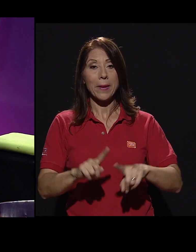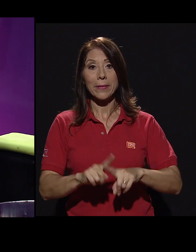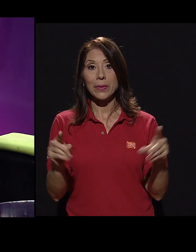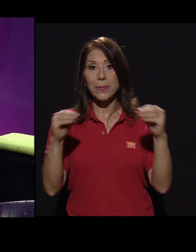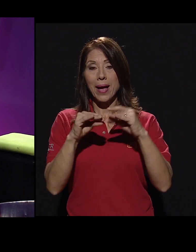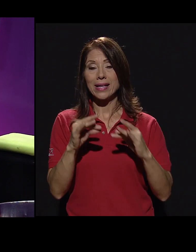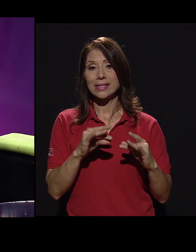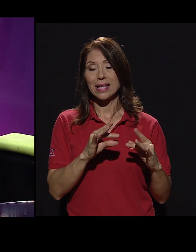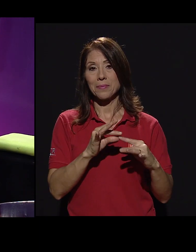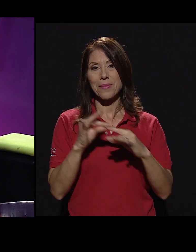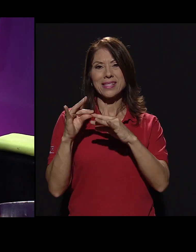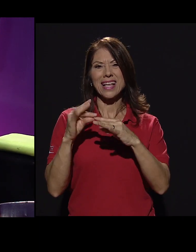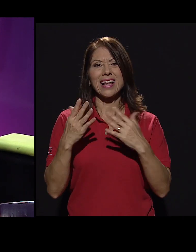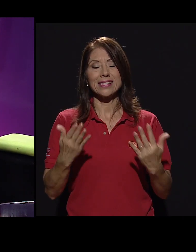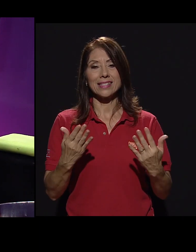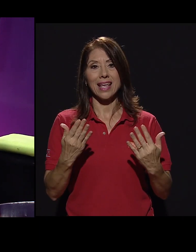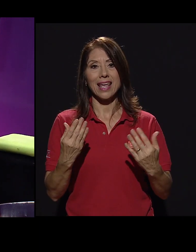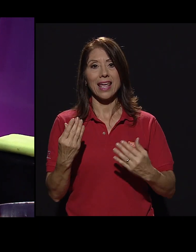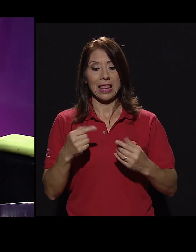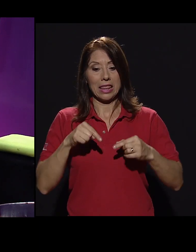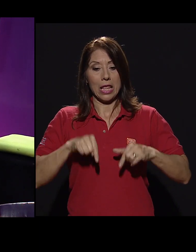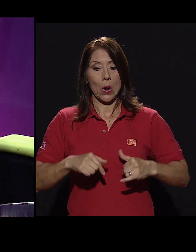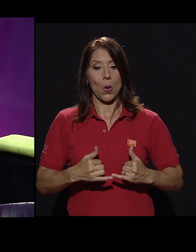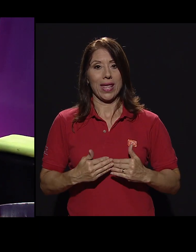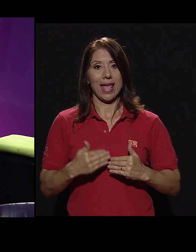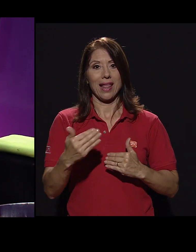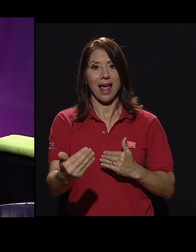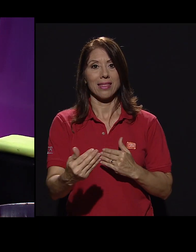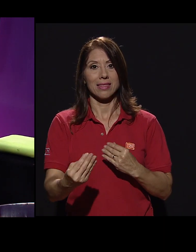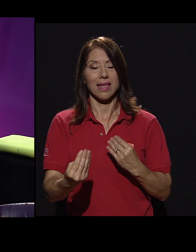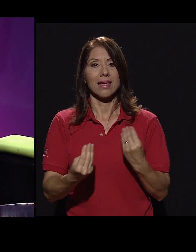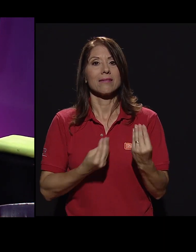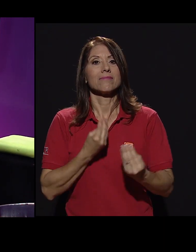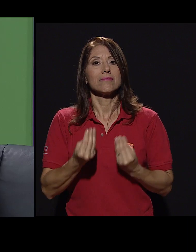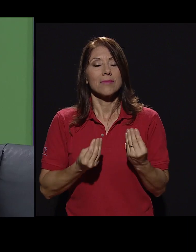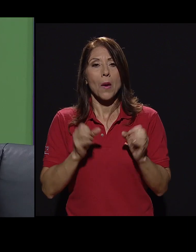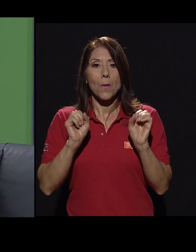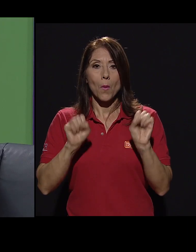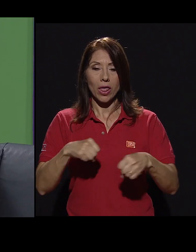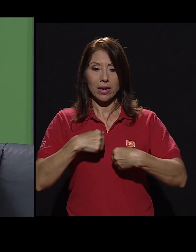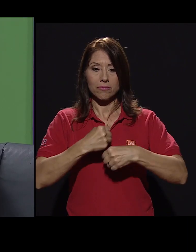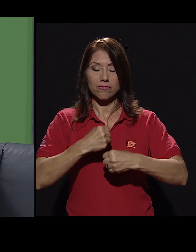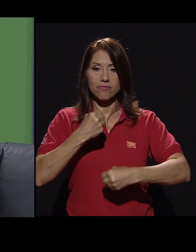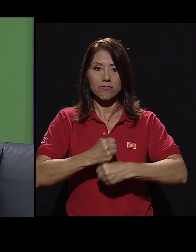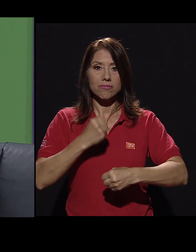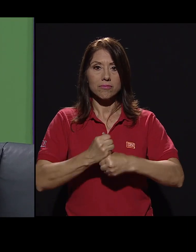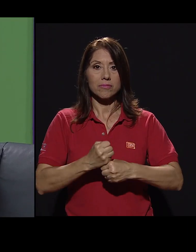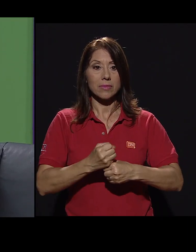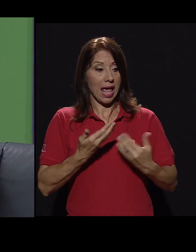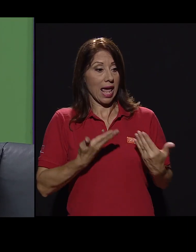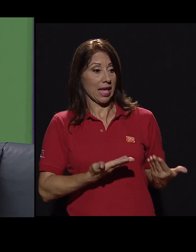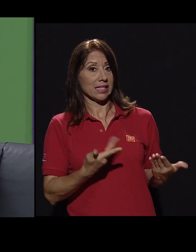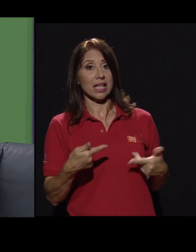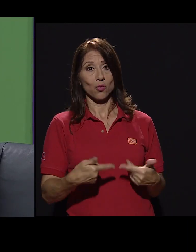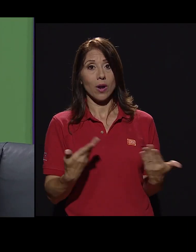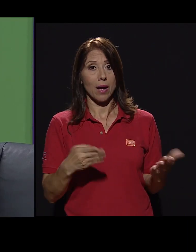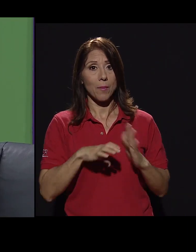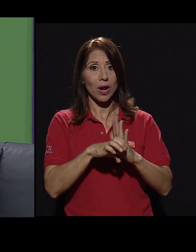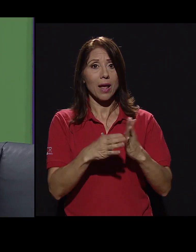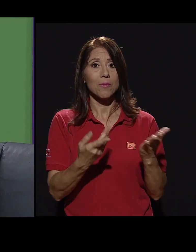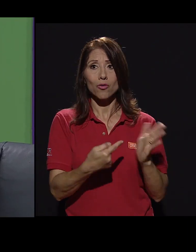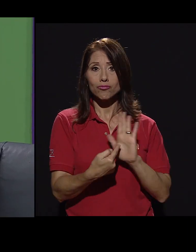nos debe Hacer más especiales Cada día De hoy en adelante Es poder hacer acciones Esta es una Por ejemplo La parte